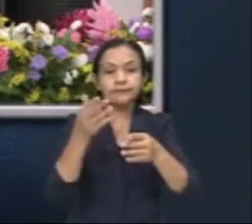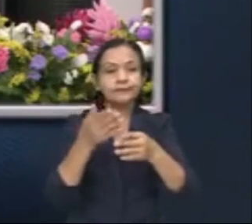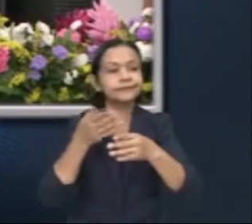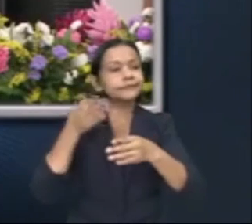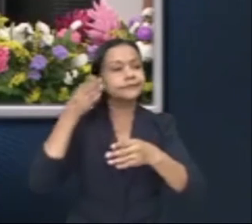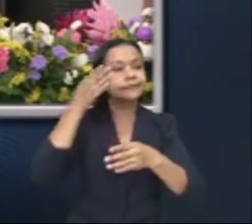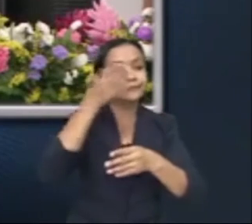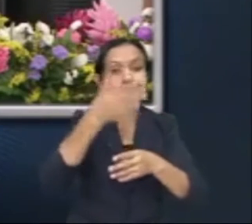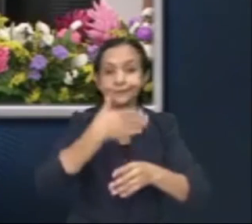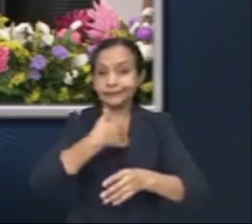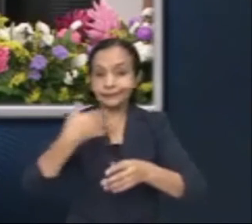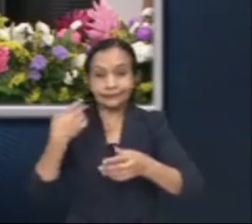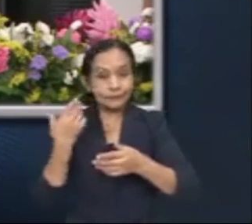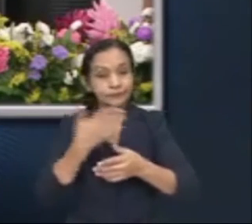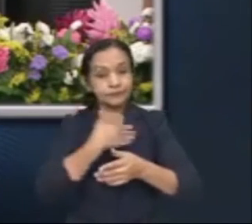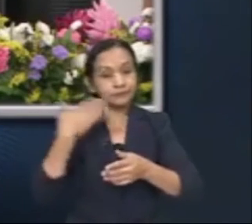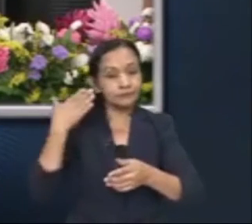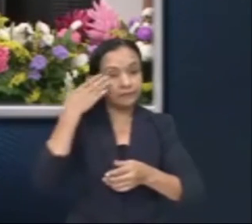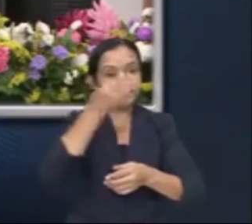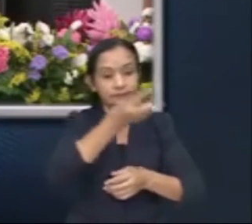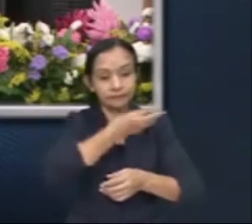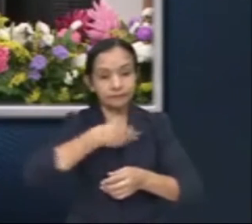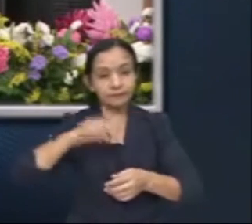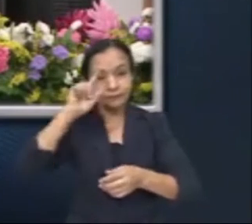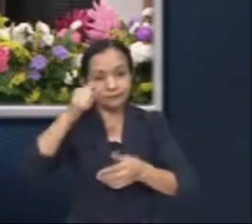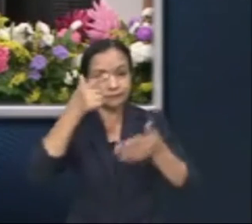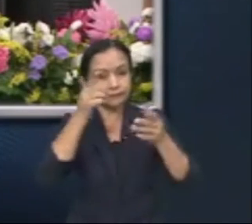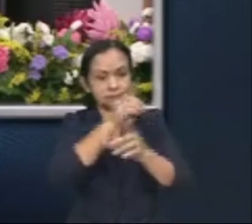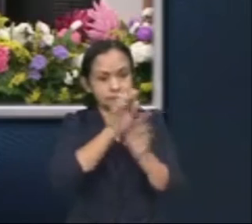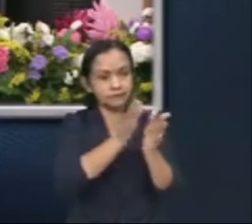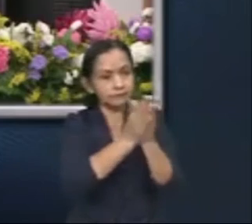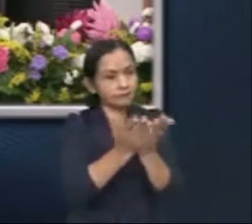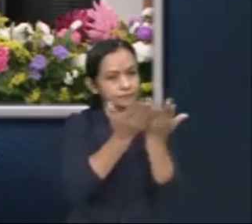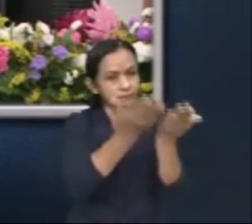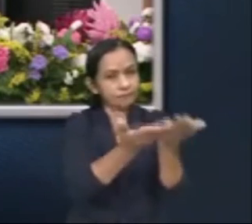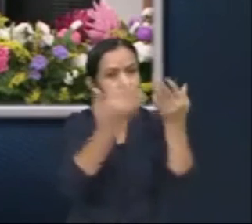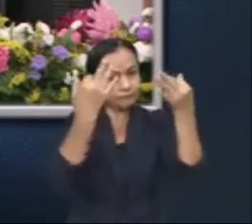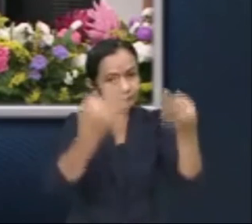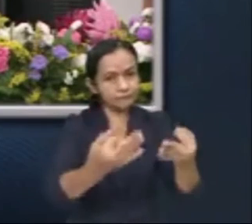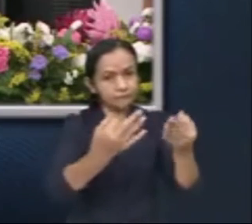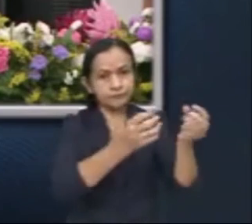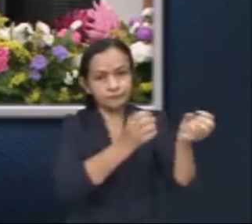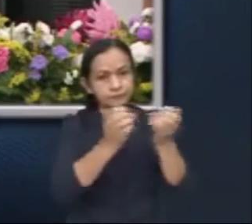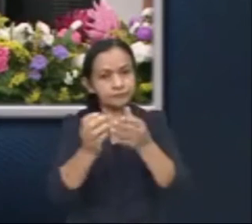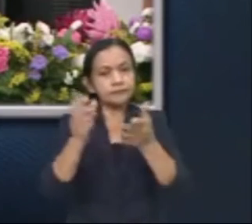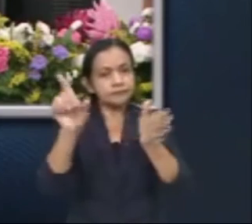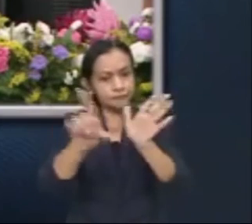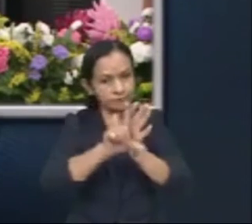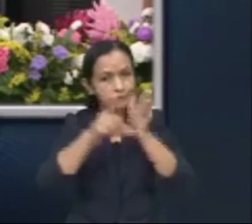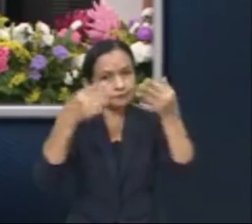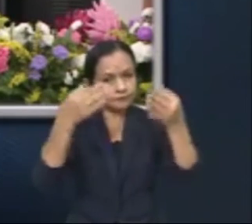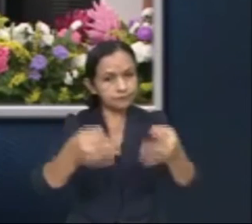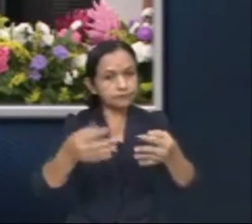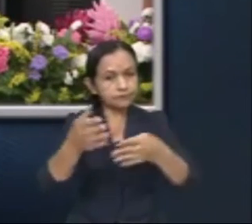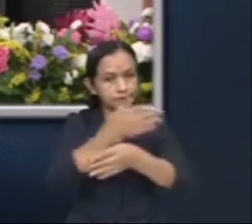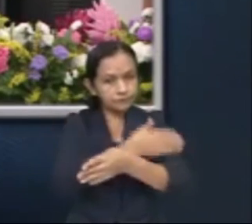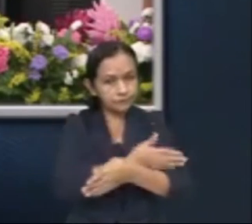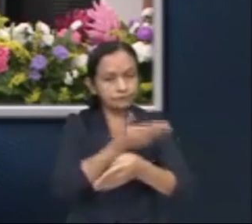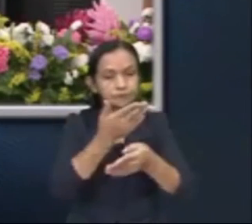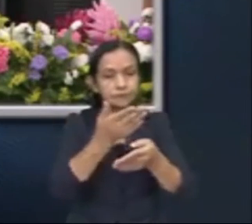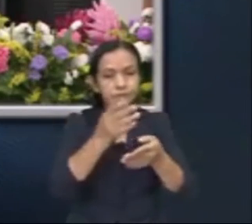ministerio de gobernación, poner al día sus obligaciones que tienen con la ley, pues con la ley